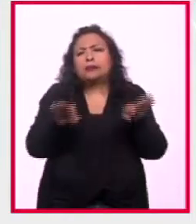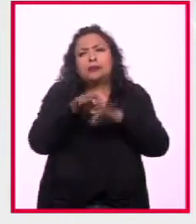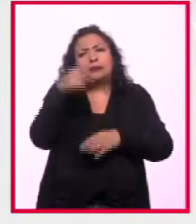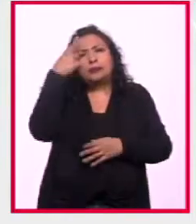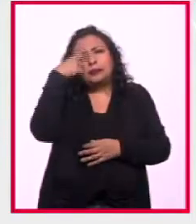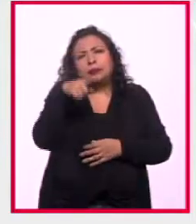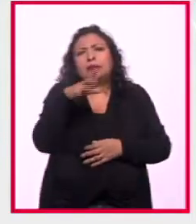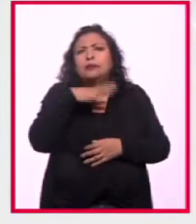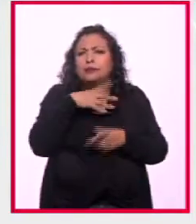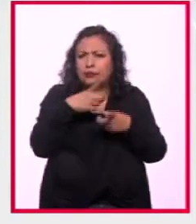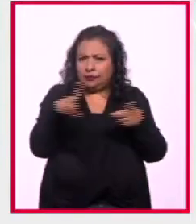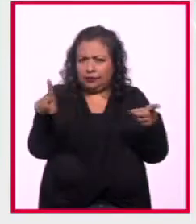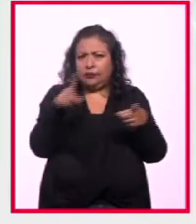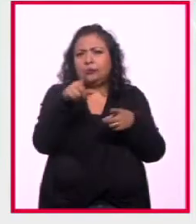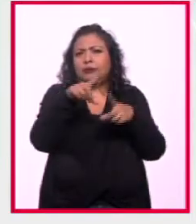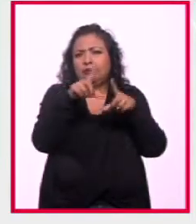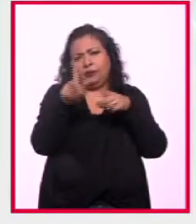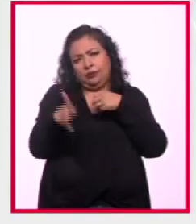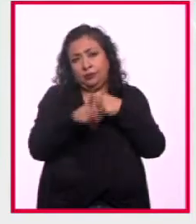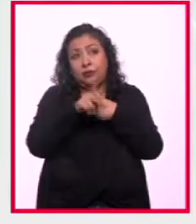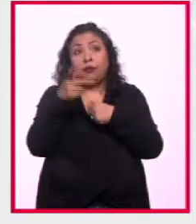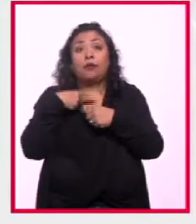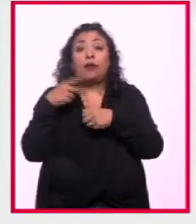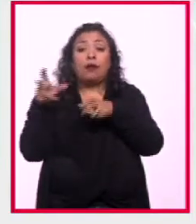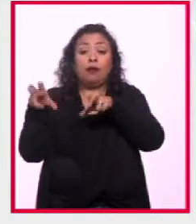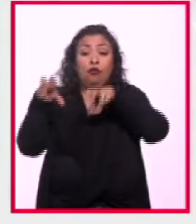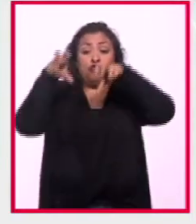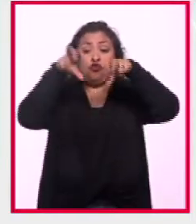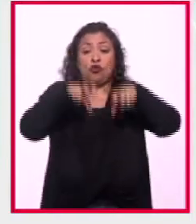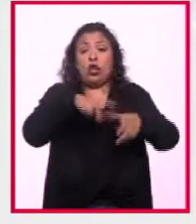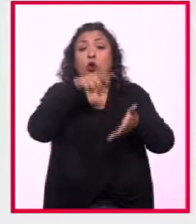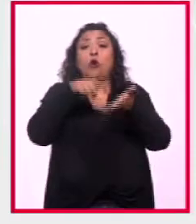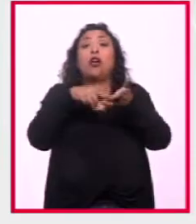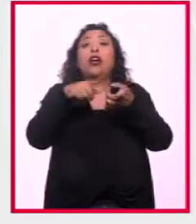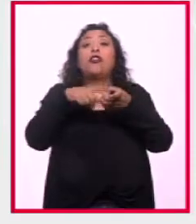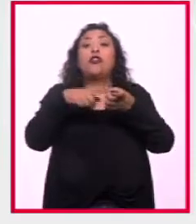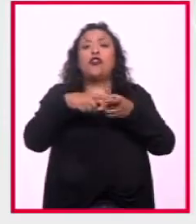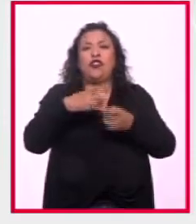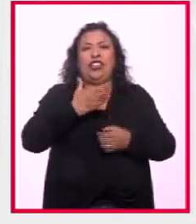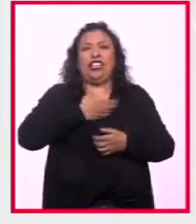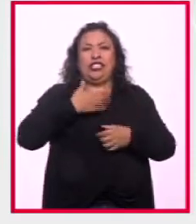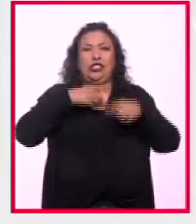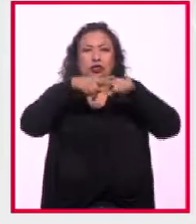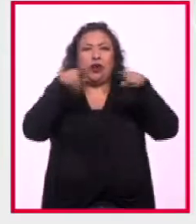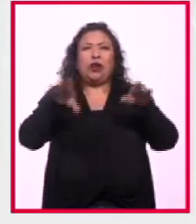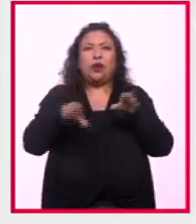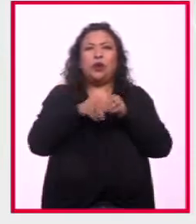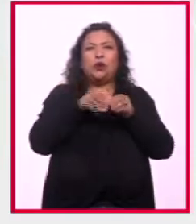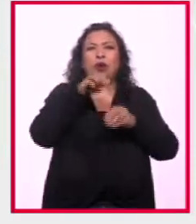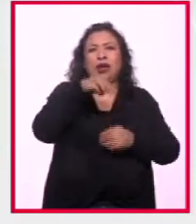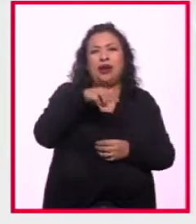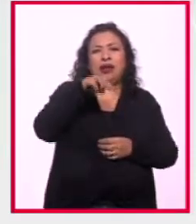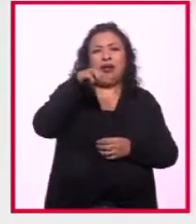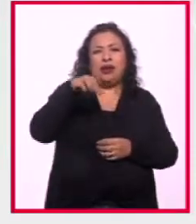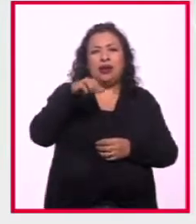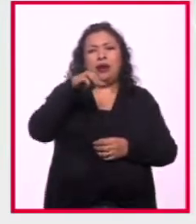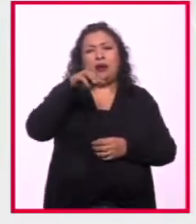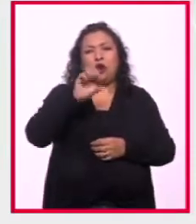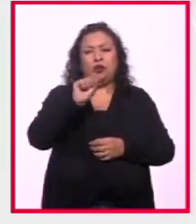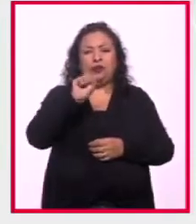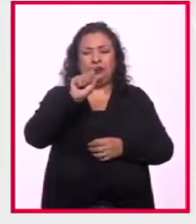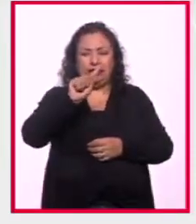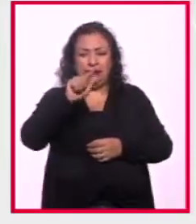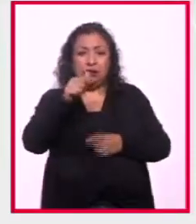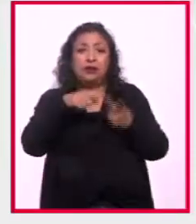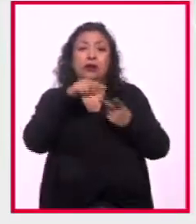país petras se colocó en la plancha del zócalo junto a los vagones de pasajeros nm 966 y nm